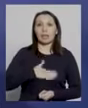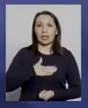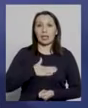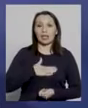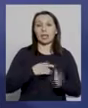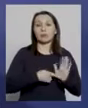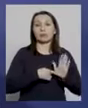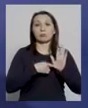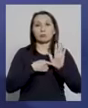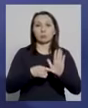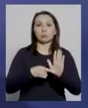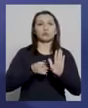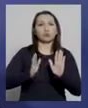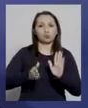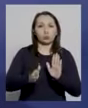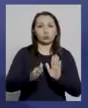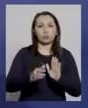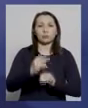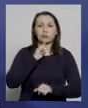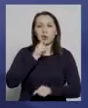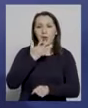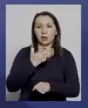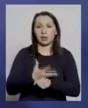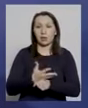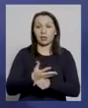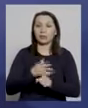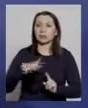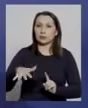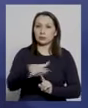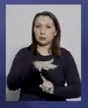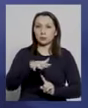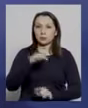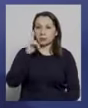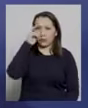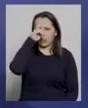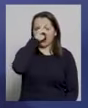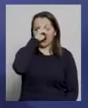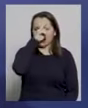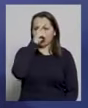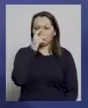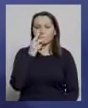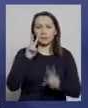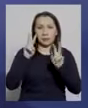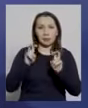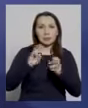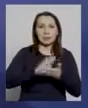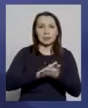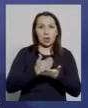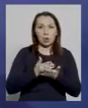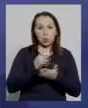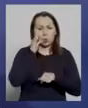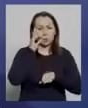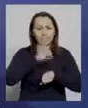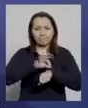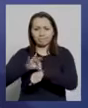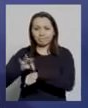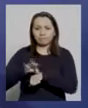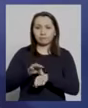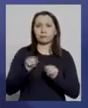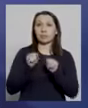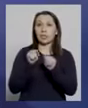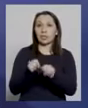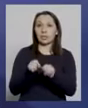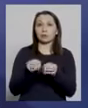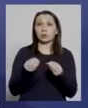quiero destacar que seguimos viviendo una situación difícil desde el punto de vista sanitario. Y